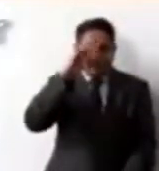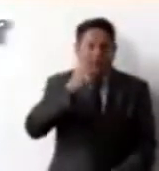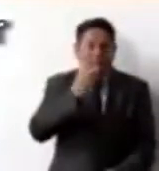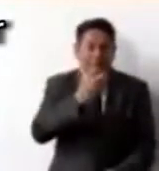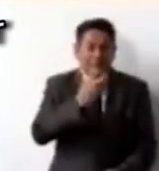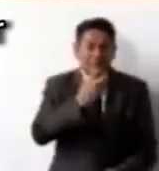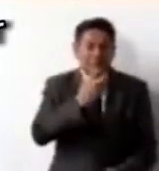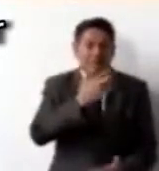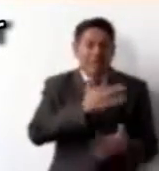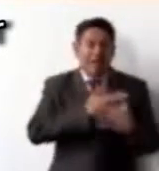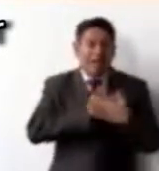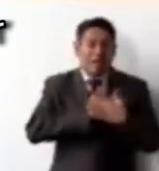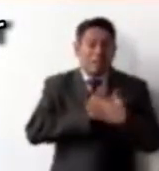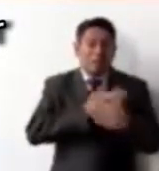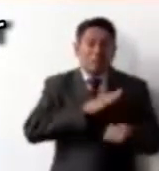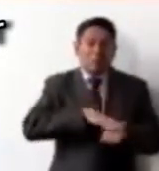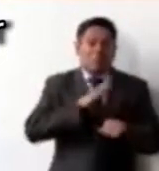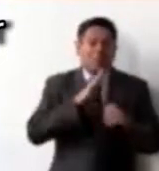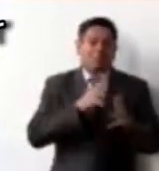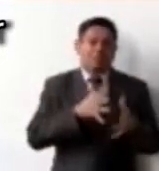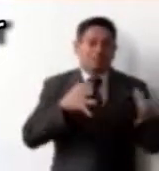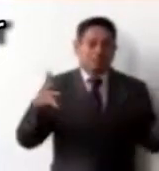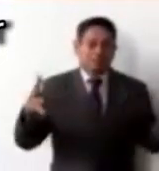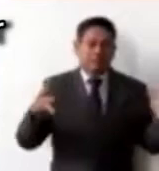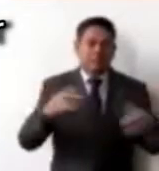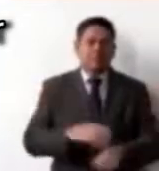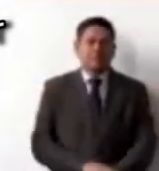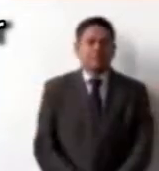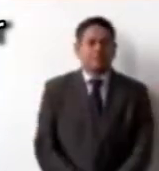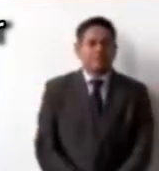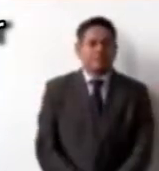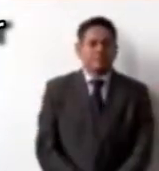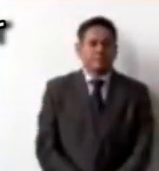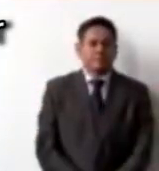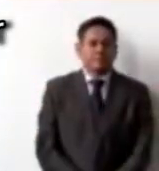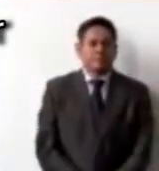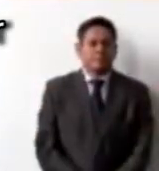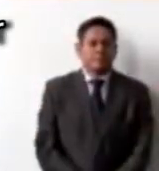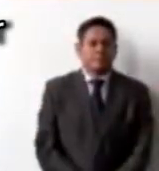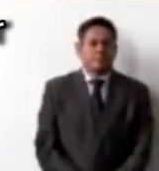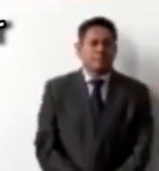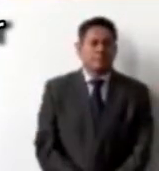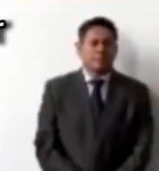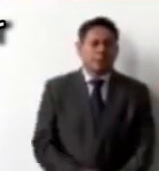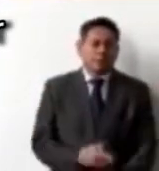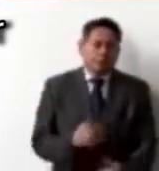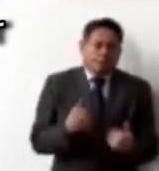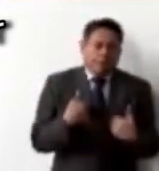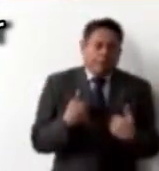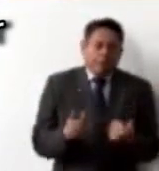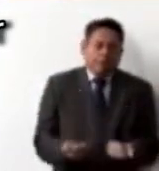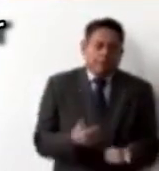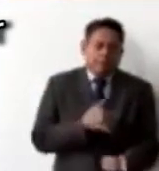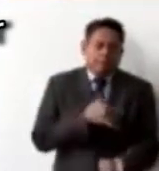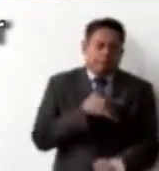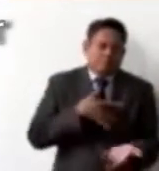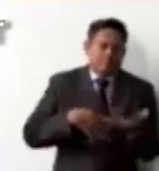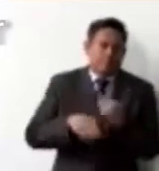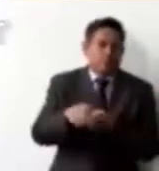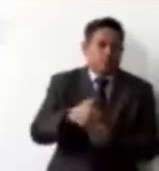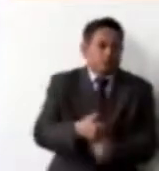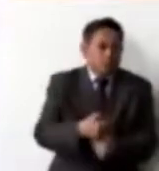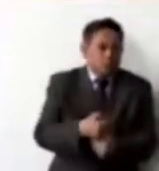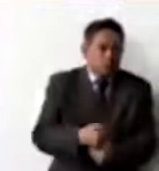amor más sublime y por eso entiendo mucho el dolor